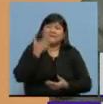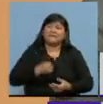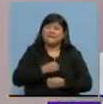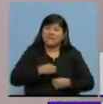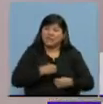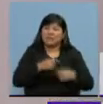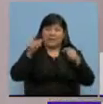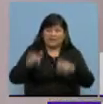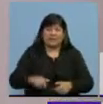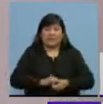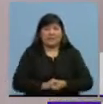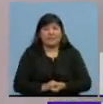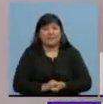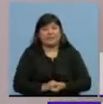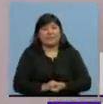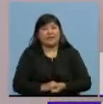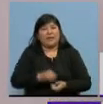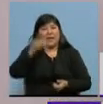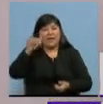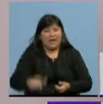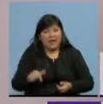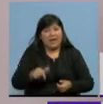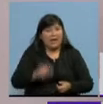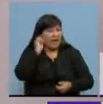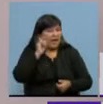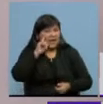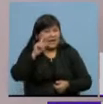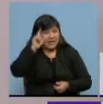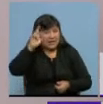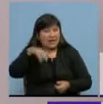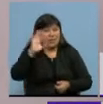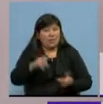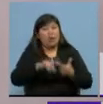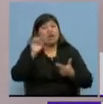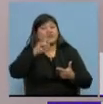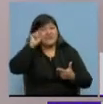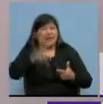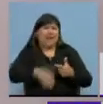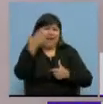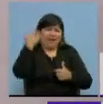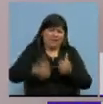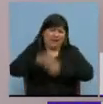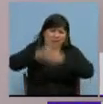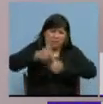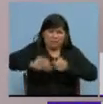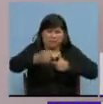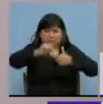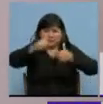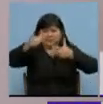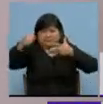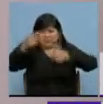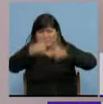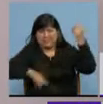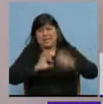Bueno, mucho no hay que hablar dentro del automovilismo, del palmarés de Guillermo Ortelli, 7 veces campeón de turismo carretera, estuvo también en el Top Race V6,